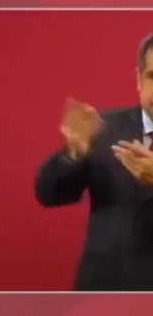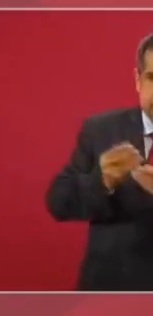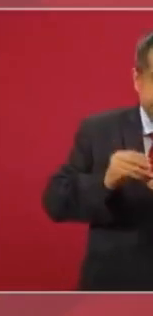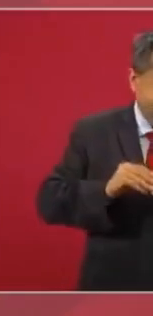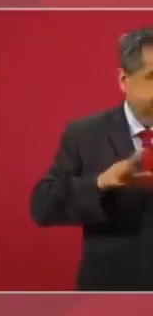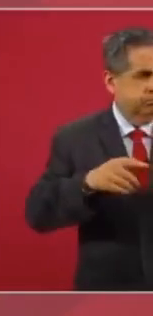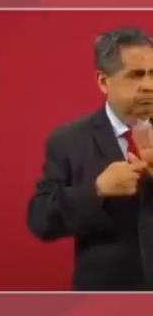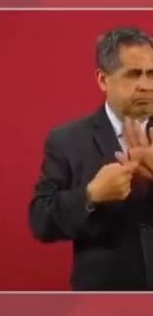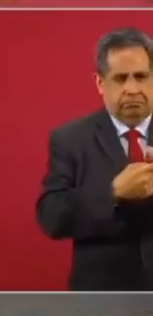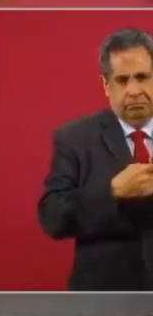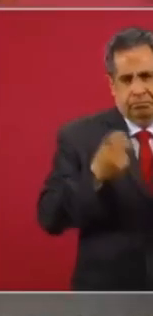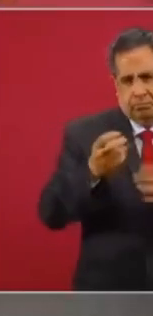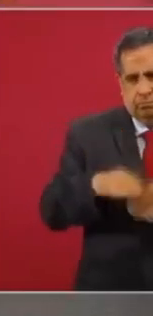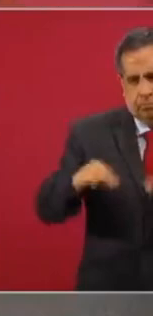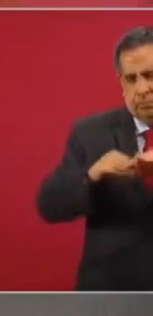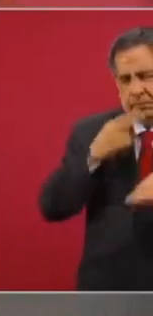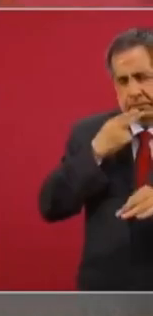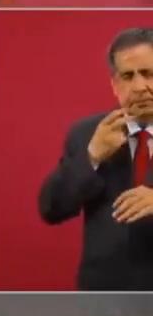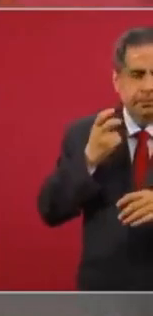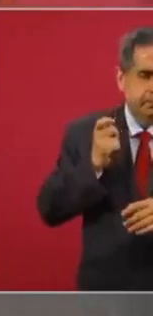es importantísimo porque